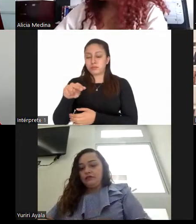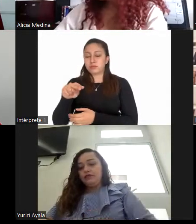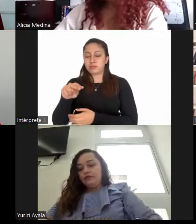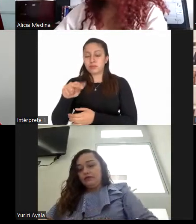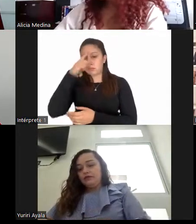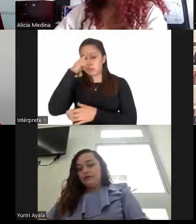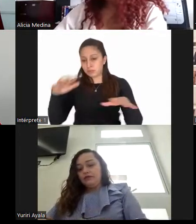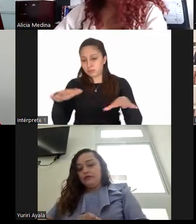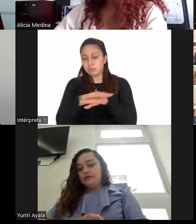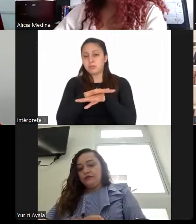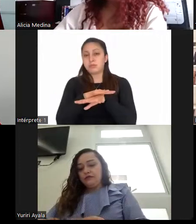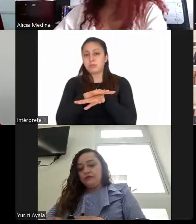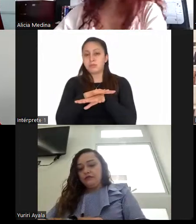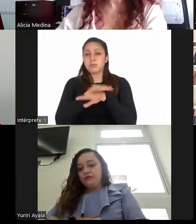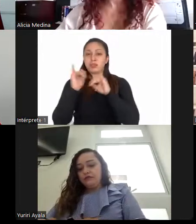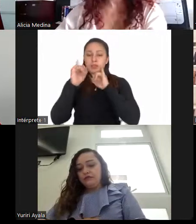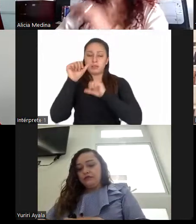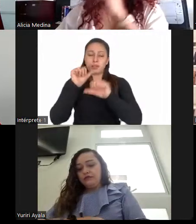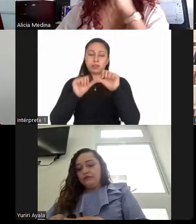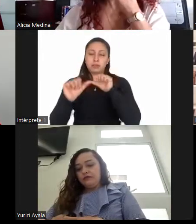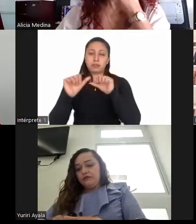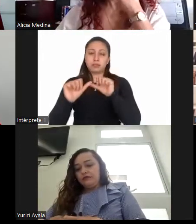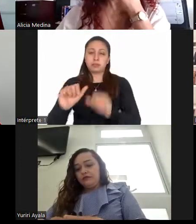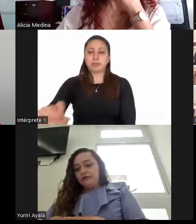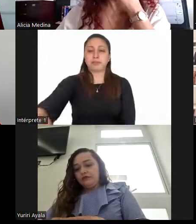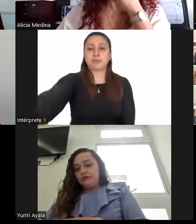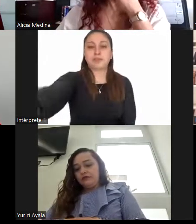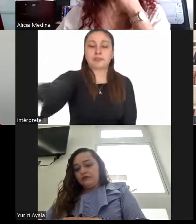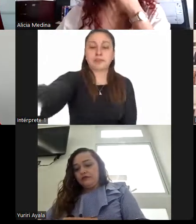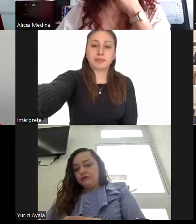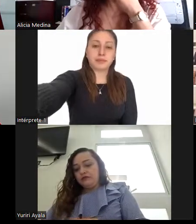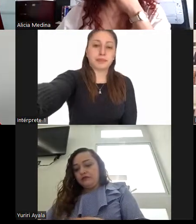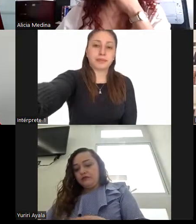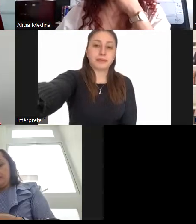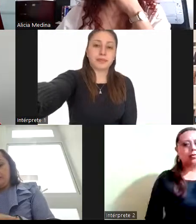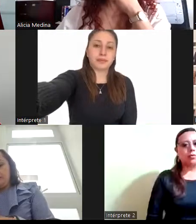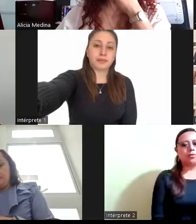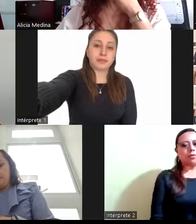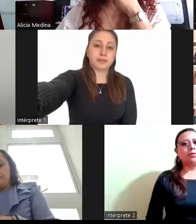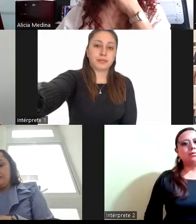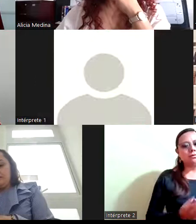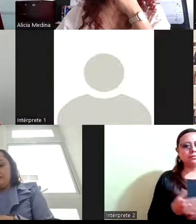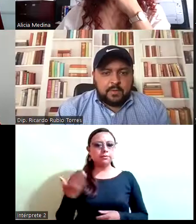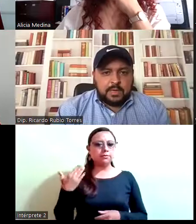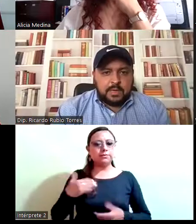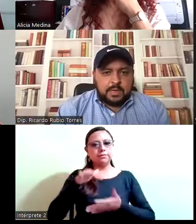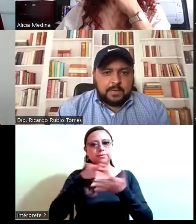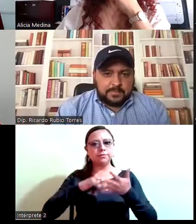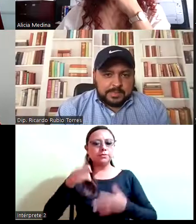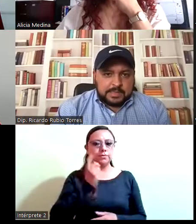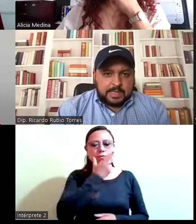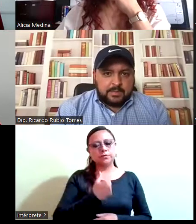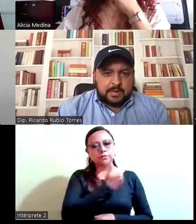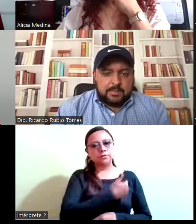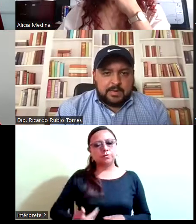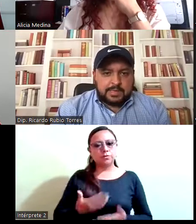modificación al proyecto de dictamen en los términos leídos por el diputado presidente. Consecuentemente, pido